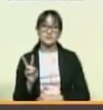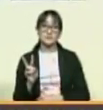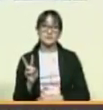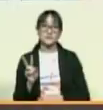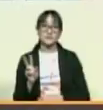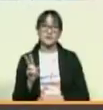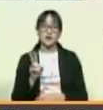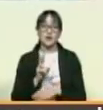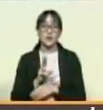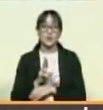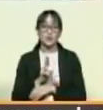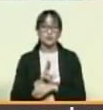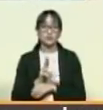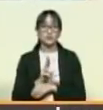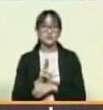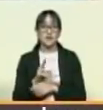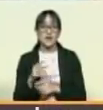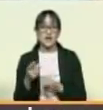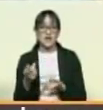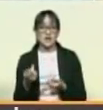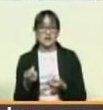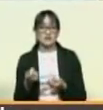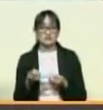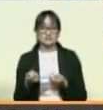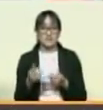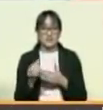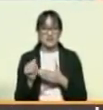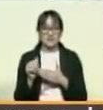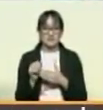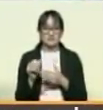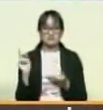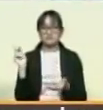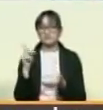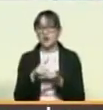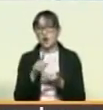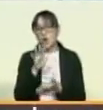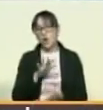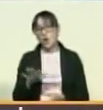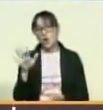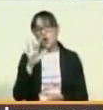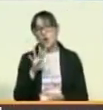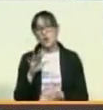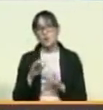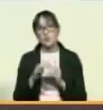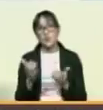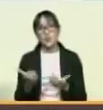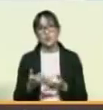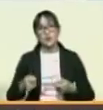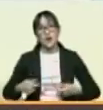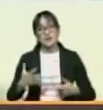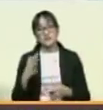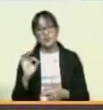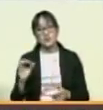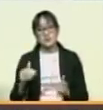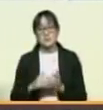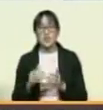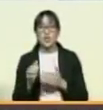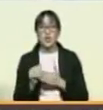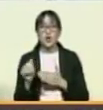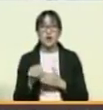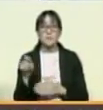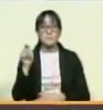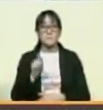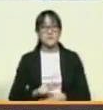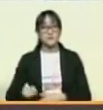utilizando ingentes recursos en divisas se recorre en el mundo entero. Tenemos noticias de que el señor Julio Borges gasta $50.000